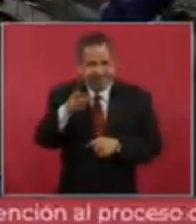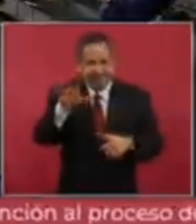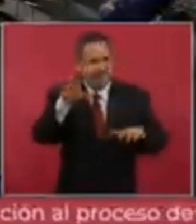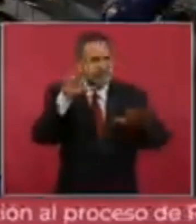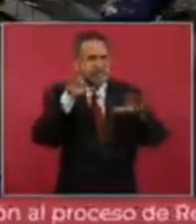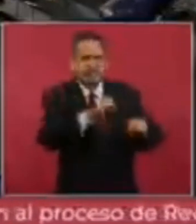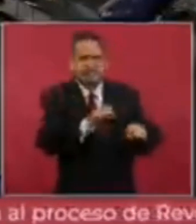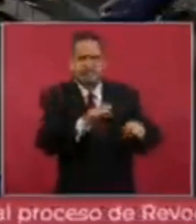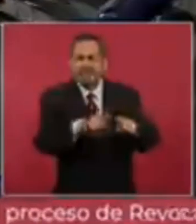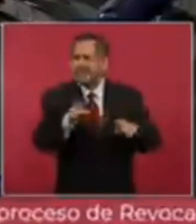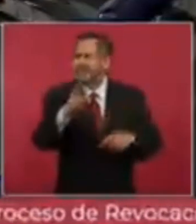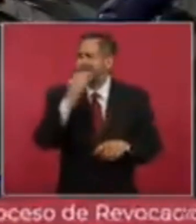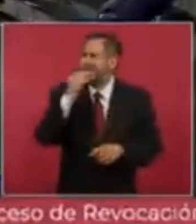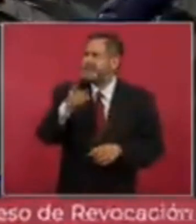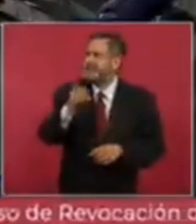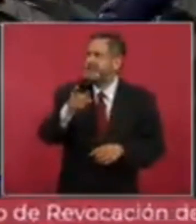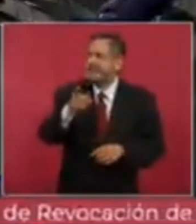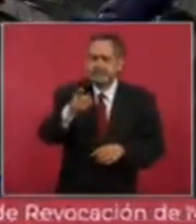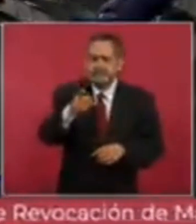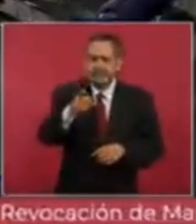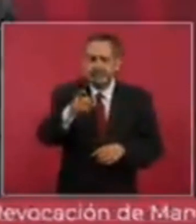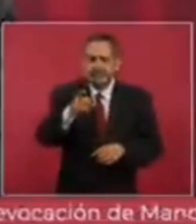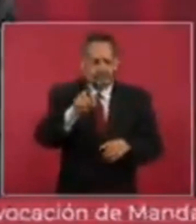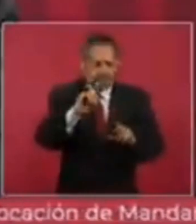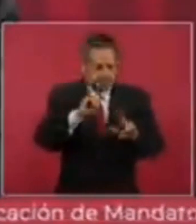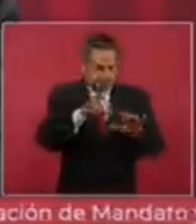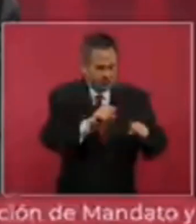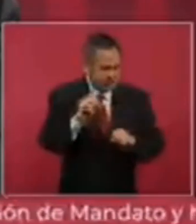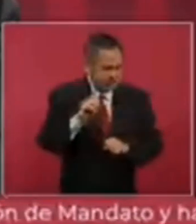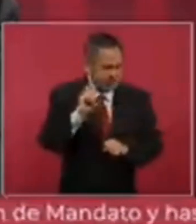detuvieron, más que nada le suspendieron